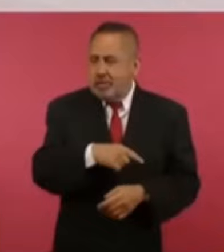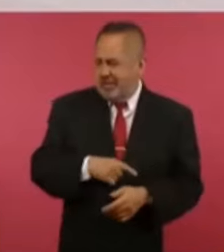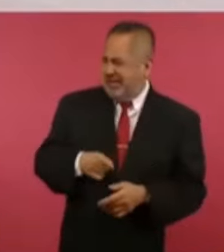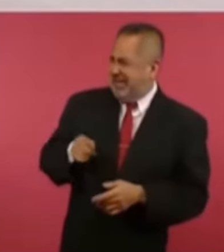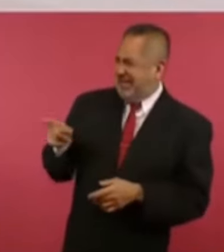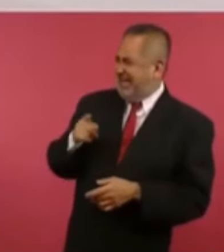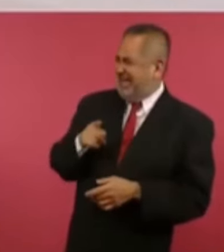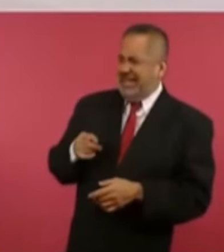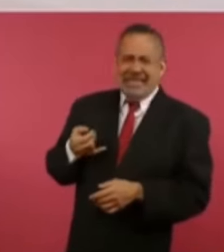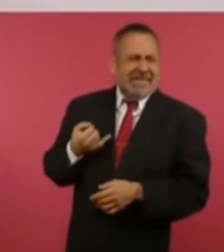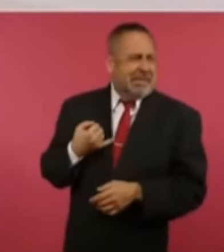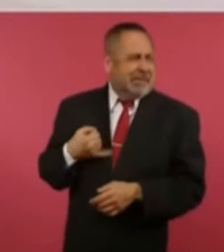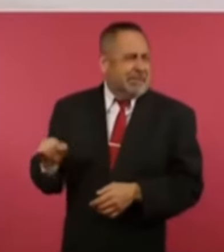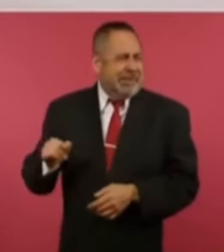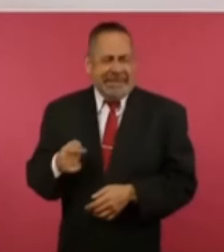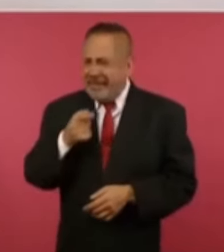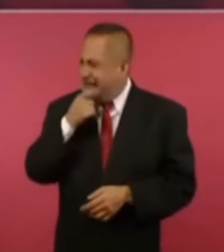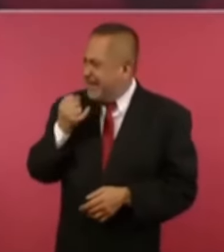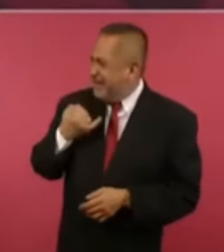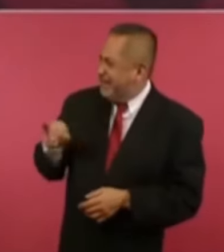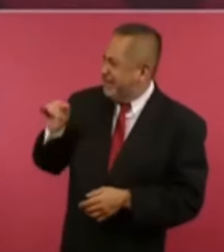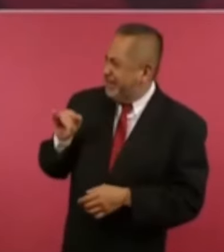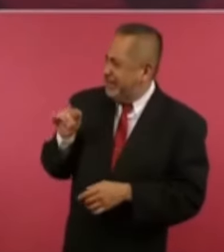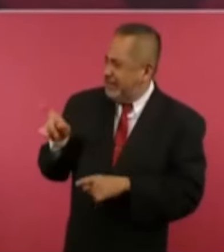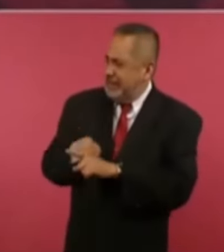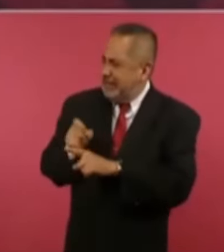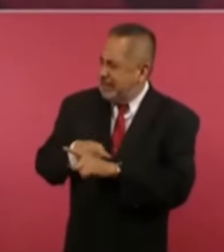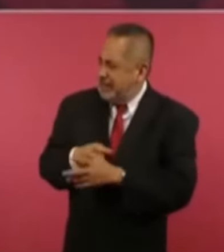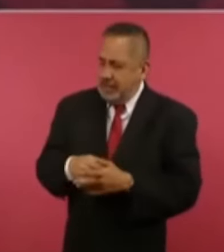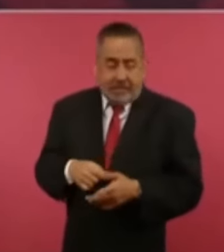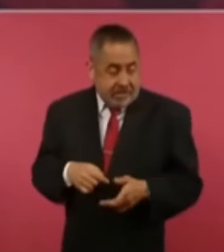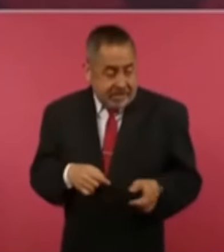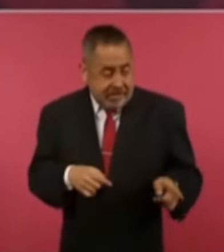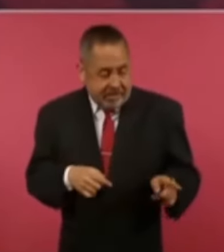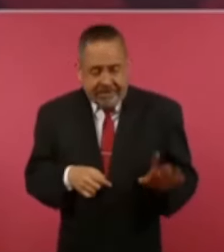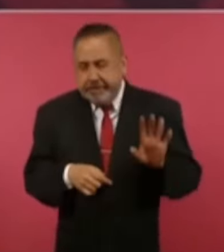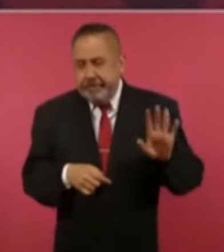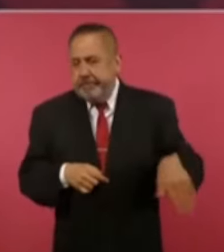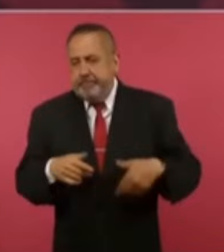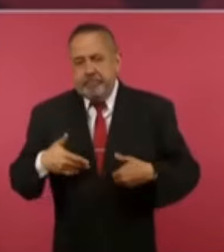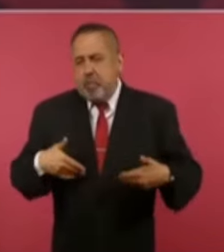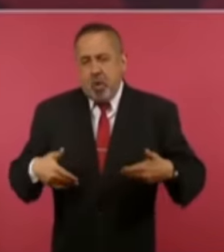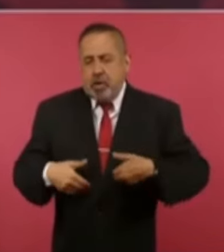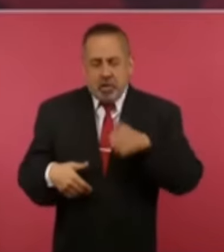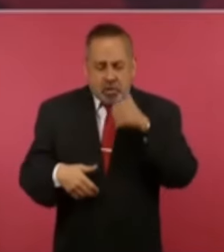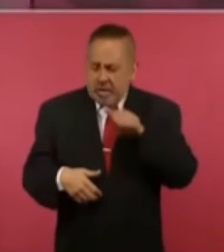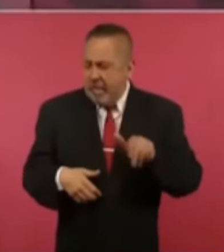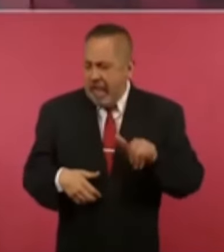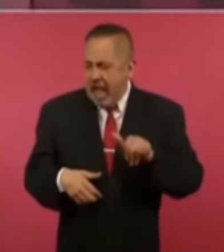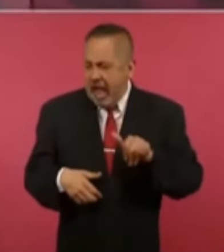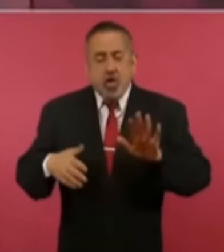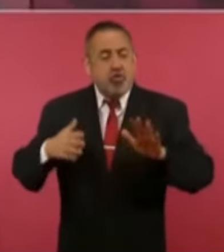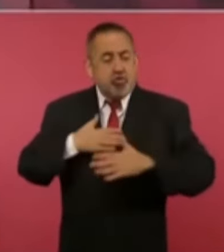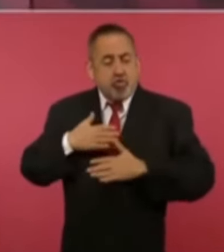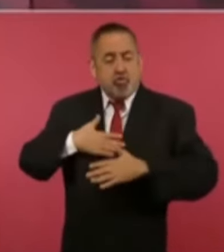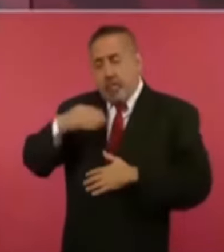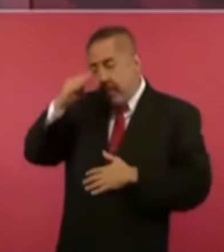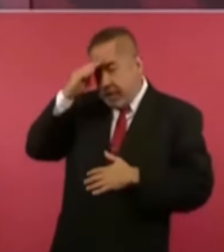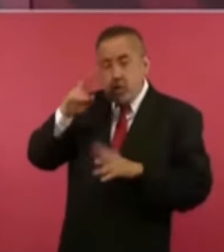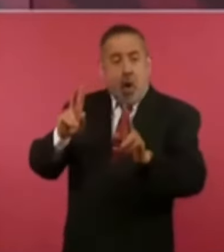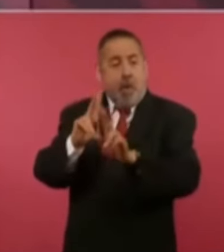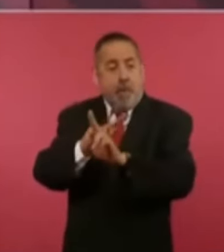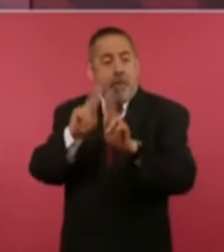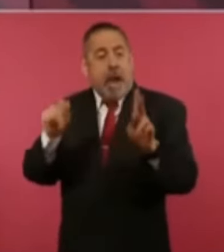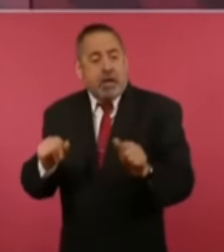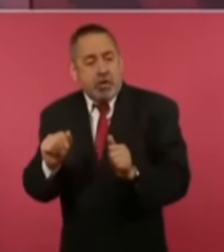pero no me produce ningún tipo de molestia. Yo soy partidario de que la paz es fruto de